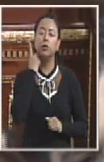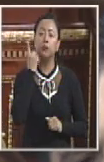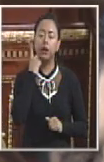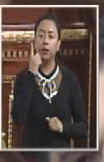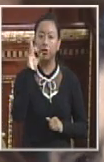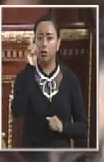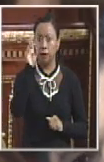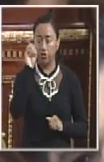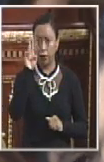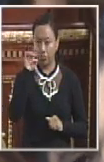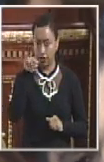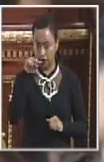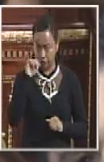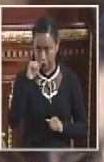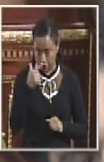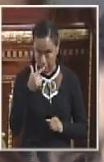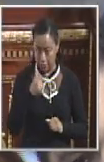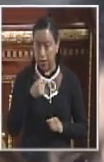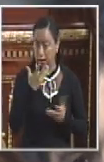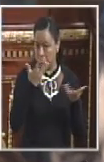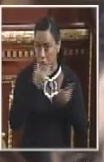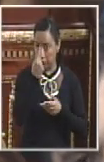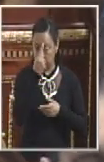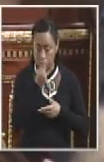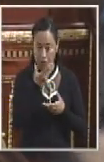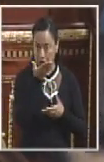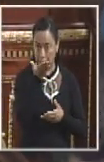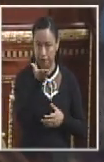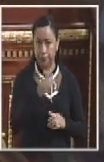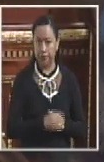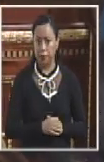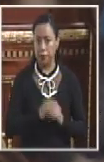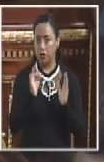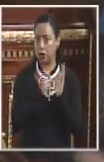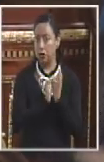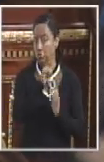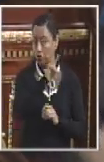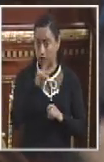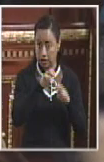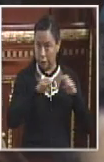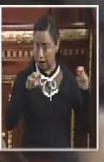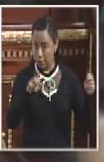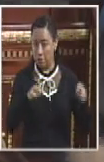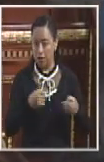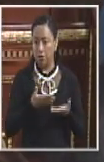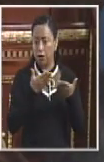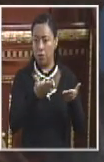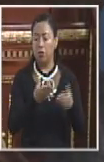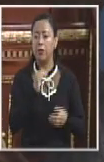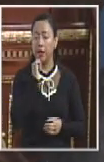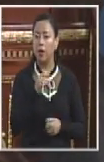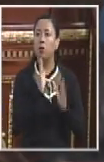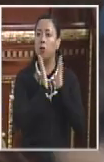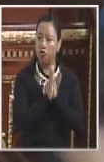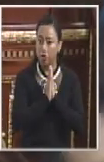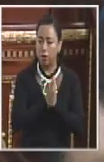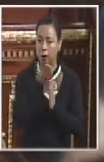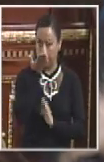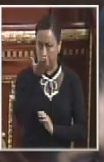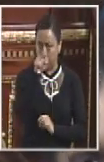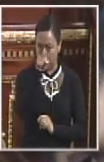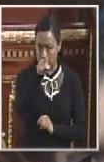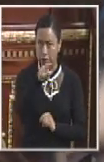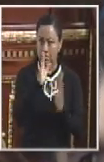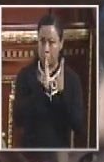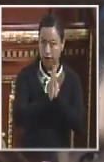una petición concreta de incorporación de un punto y no lo ha sometido usted al Pleno. Entonces, ruego a usted que